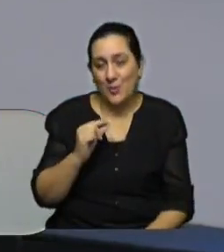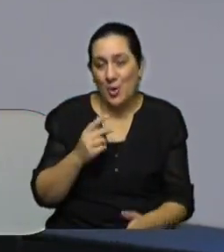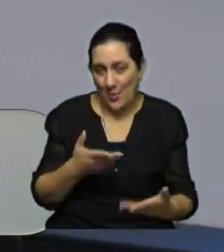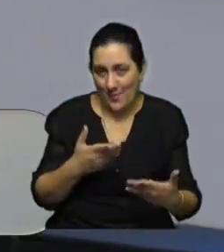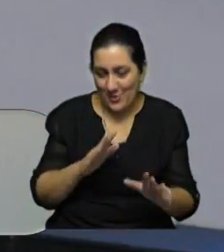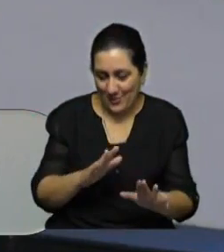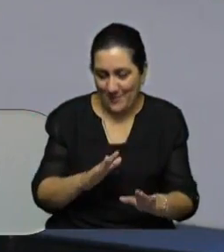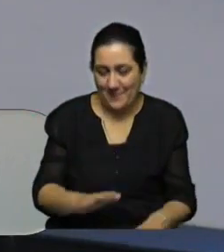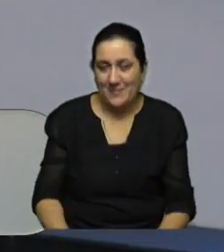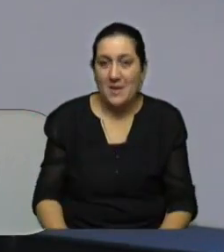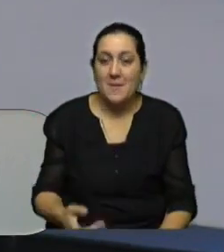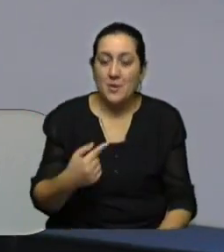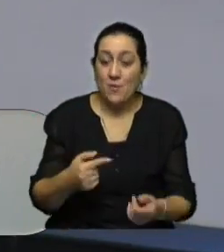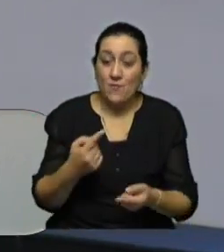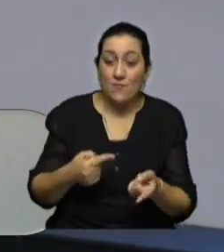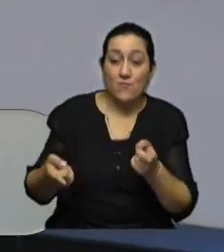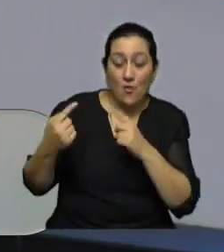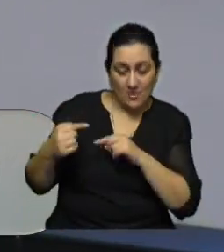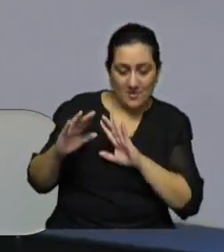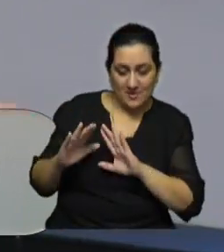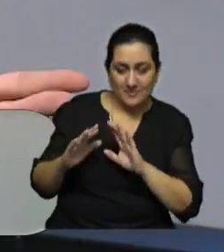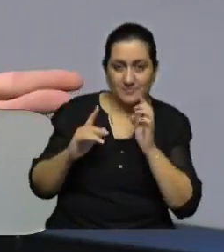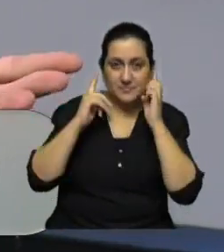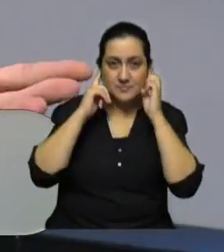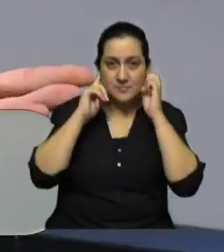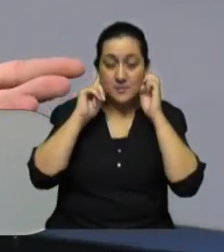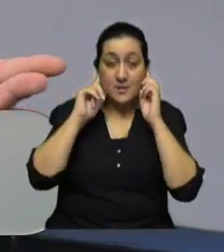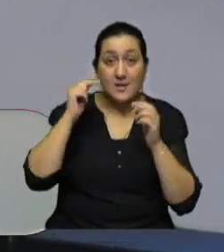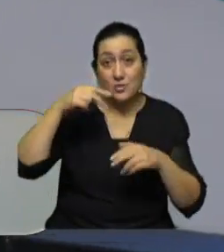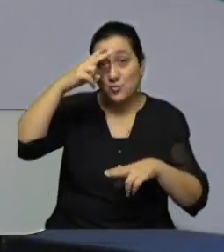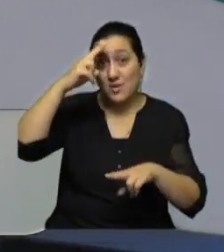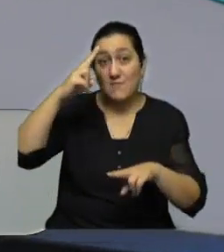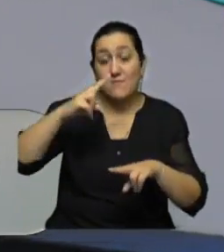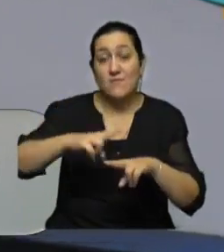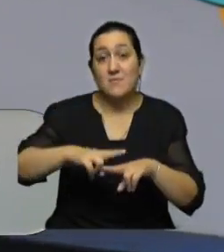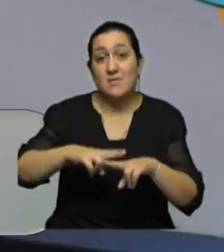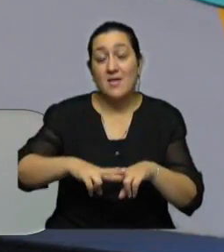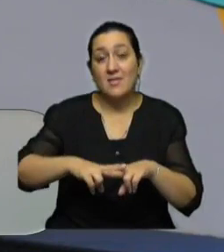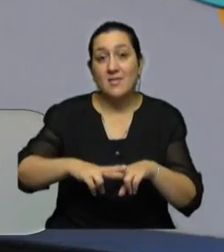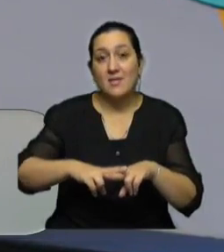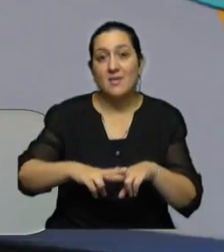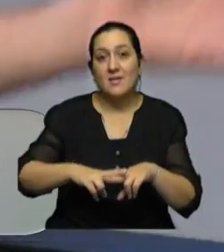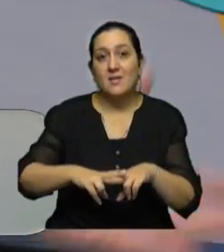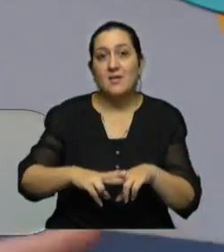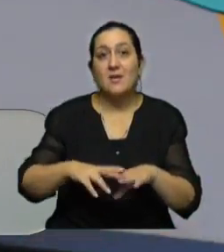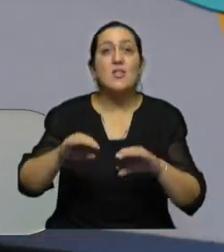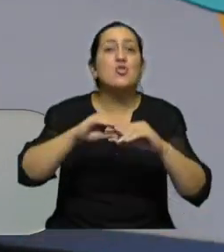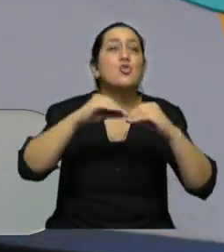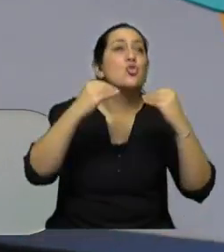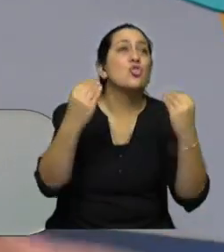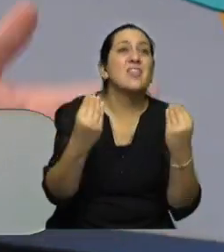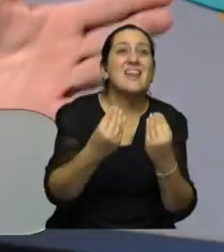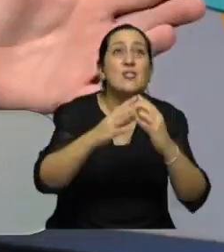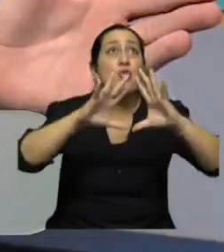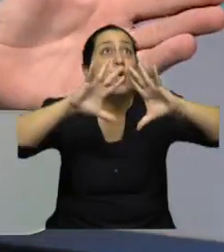atrás porque por las cosas que te vamos leyendo, es una enfermedad que, una patología que hay 100, por ejemplo, en el